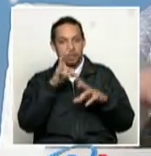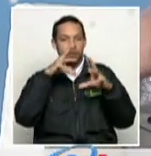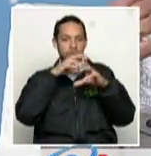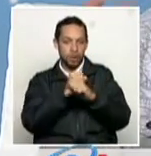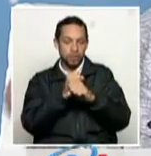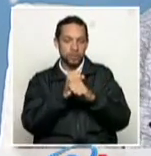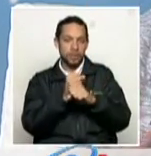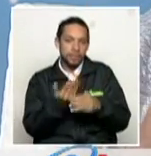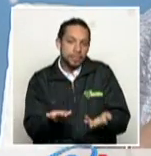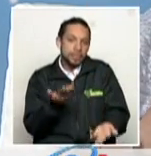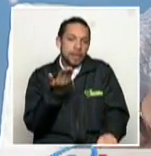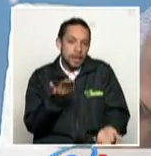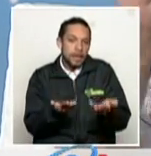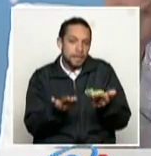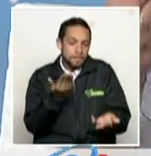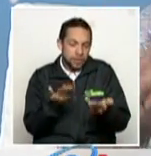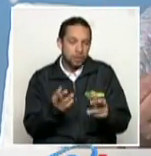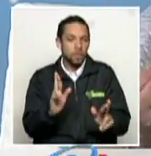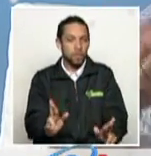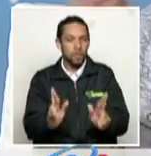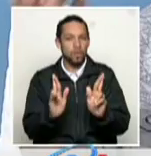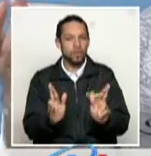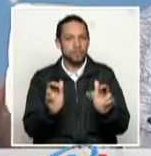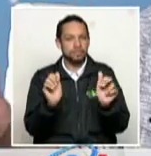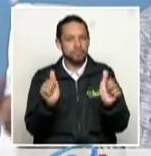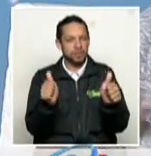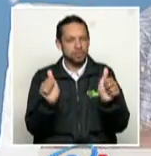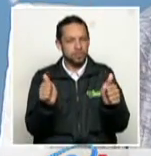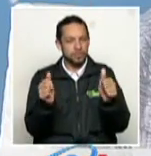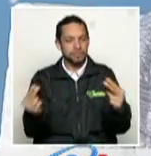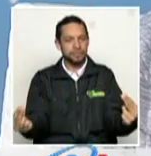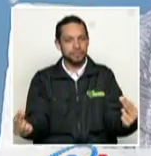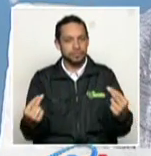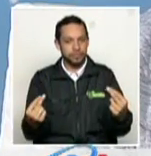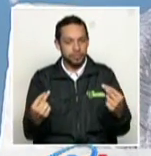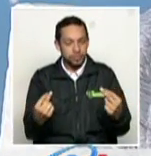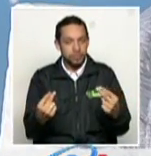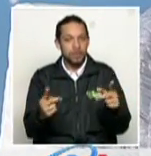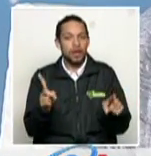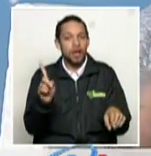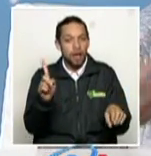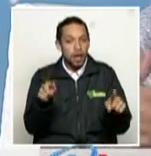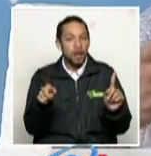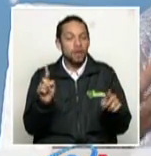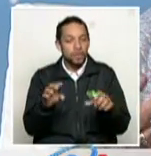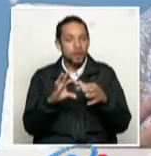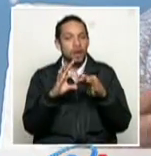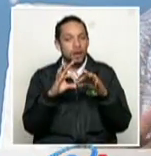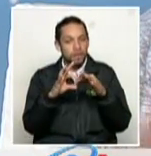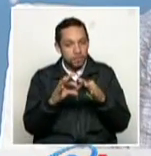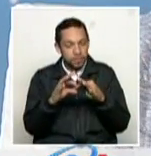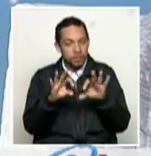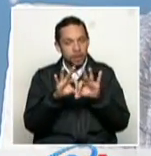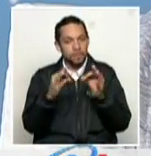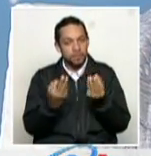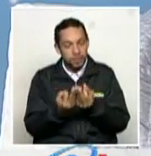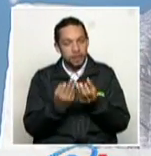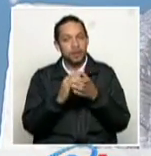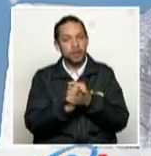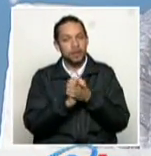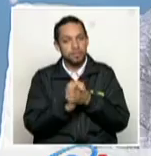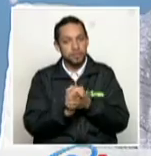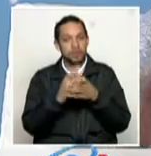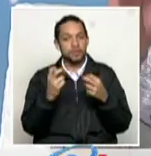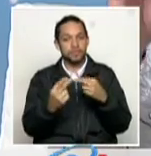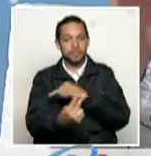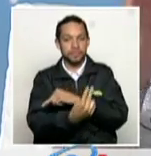e invitamos al resto, e invitamos a ustedes también para que comuniquen con sus familiares, con sus amigos, los nuevos horarios.